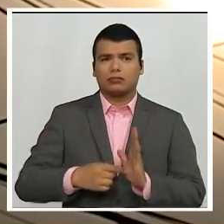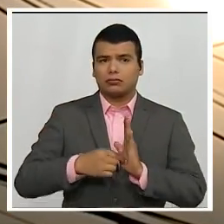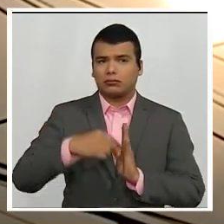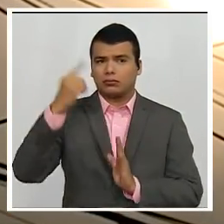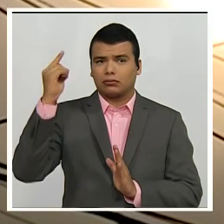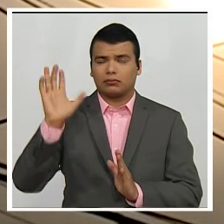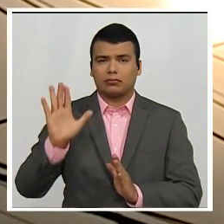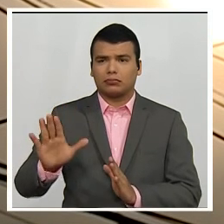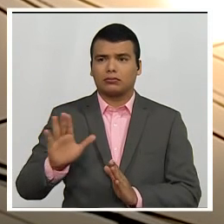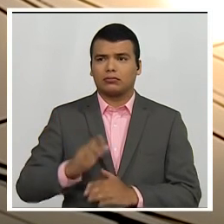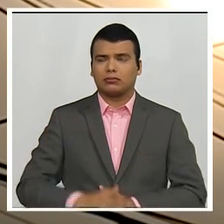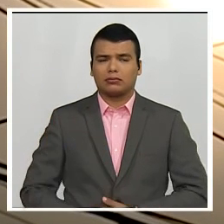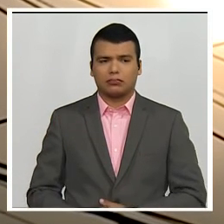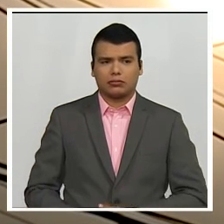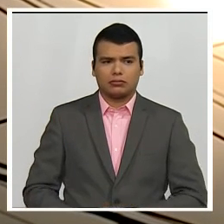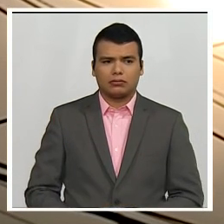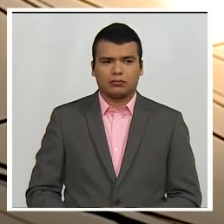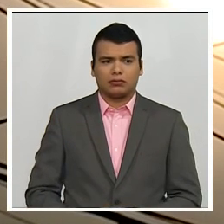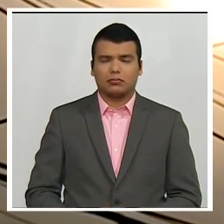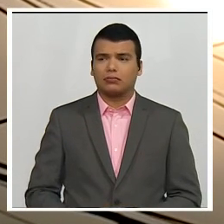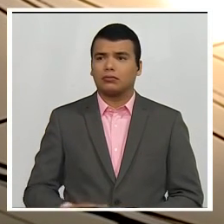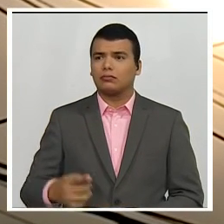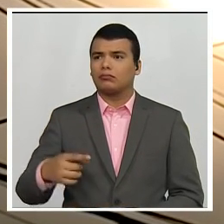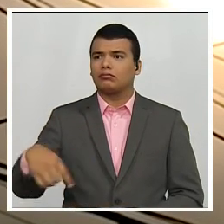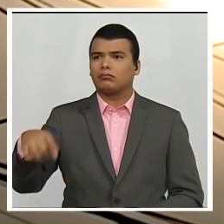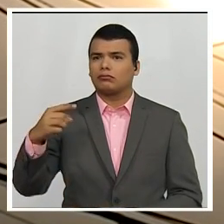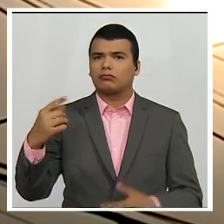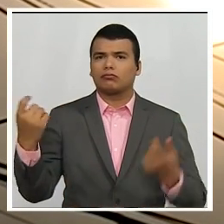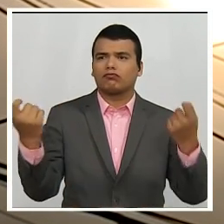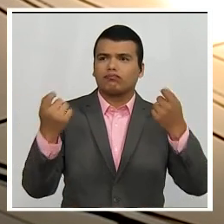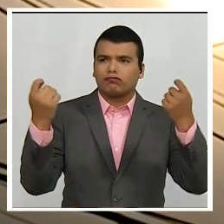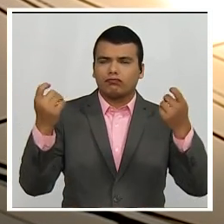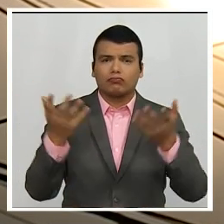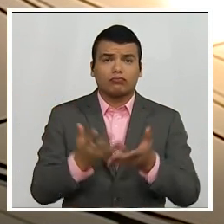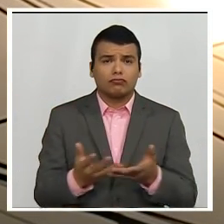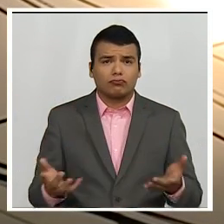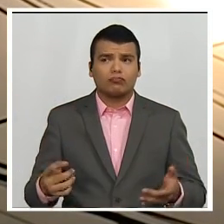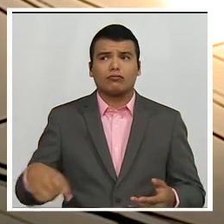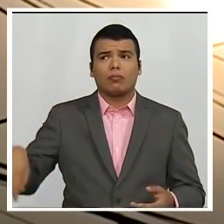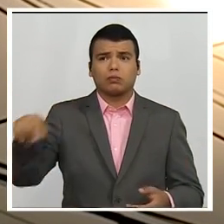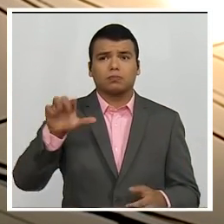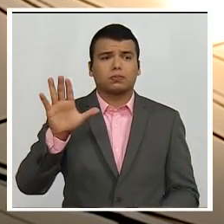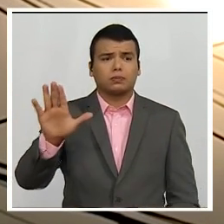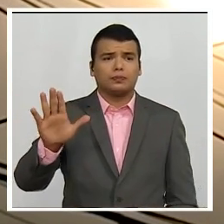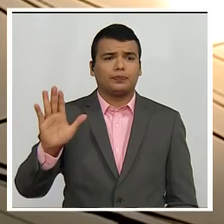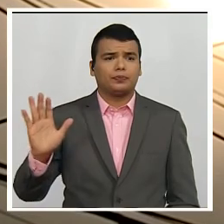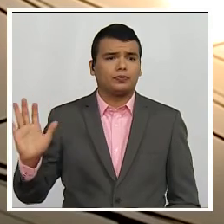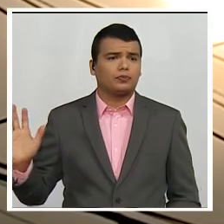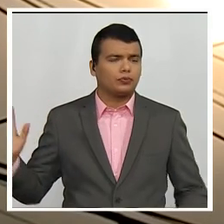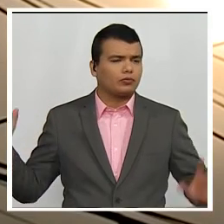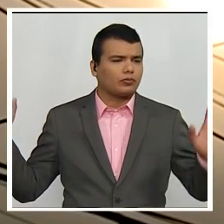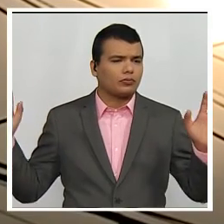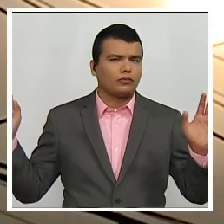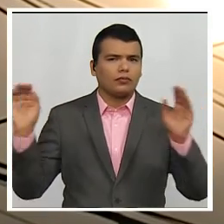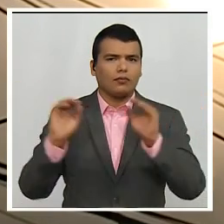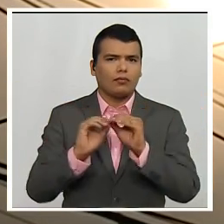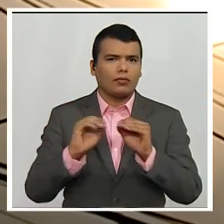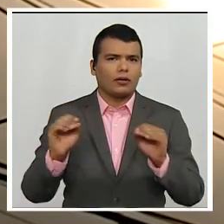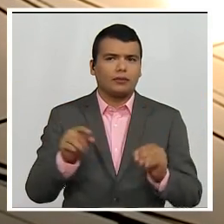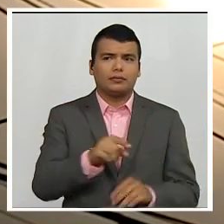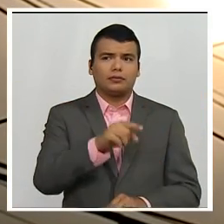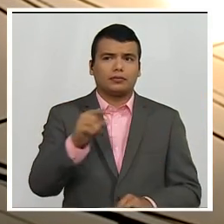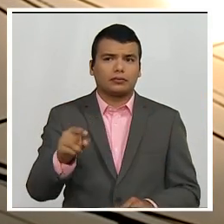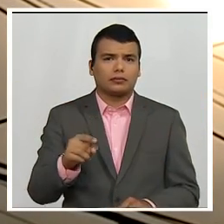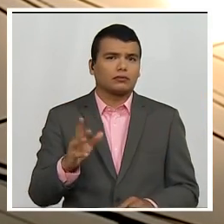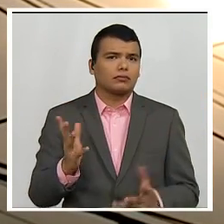la vuelta y por 50 mil pesos que venden para hacer sus cosas por allá y para los 50 es que yo